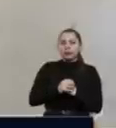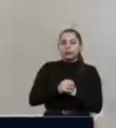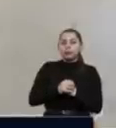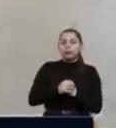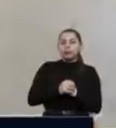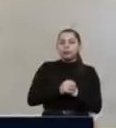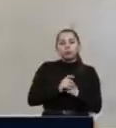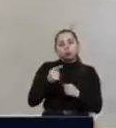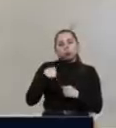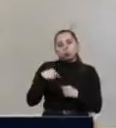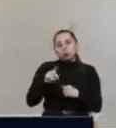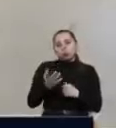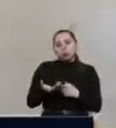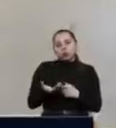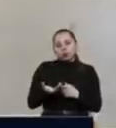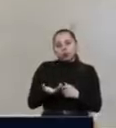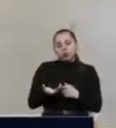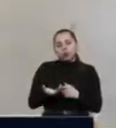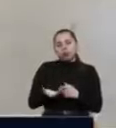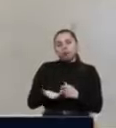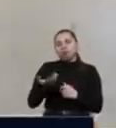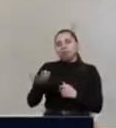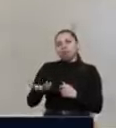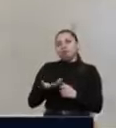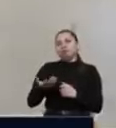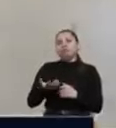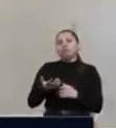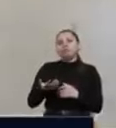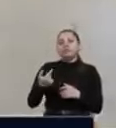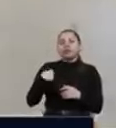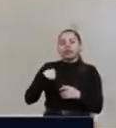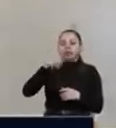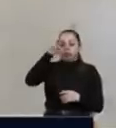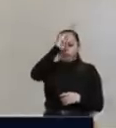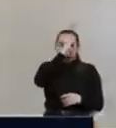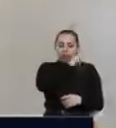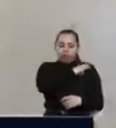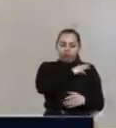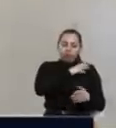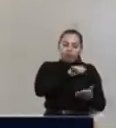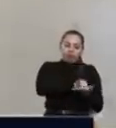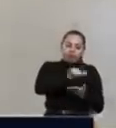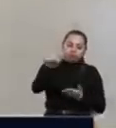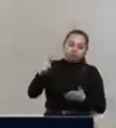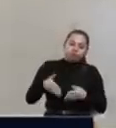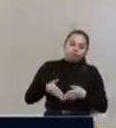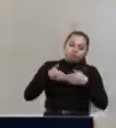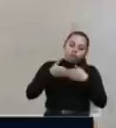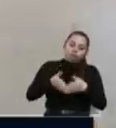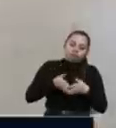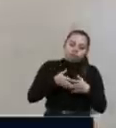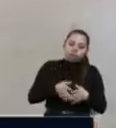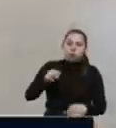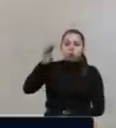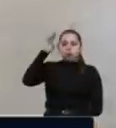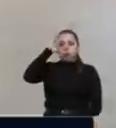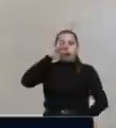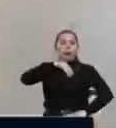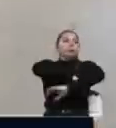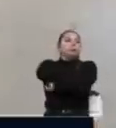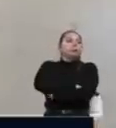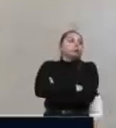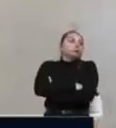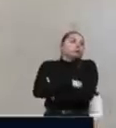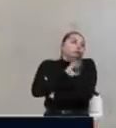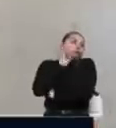Y no es que entonces la Armada o la Fuerza Aérea o el Ejército o la Policía se crucen de brazos, se nos